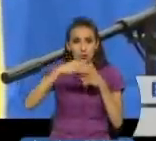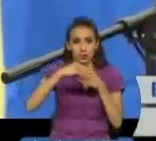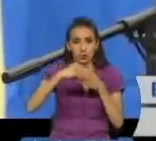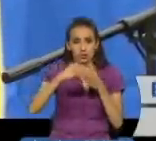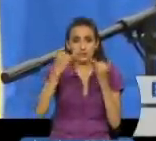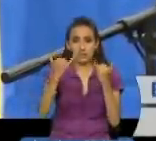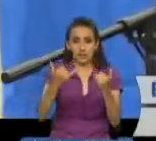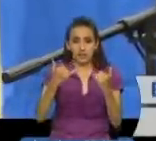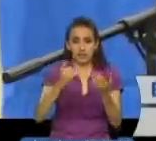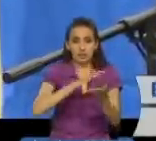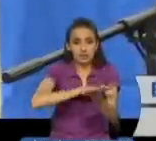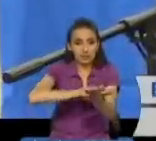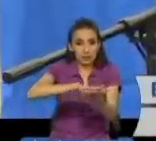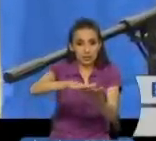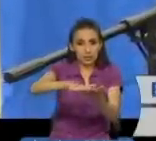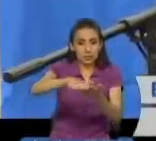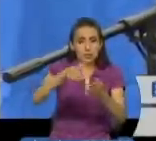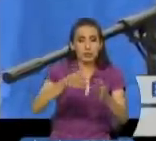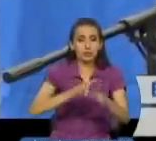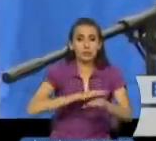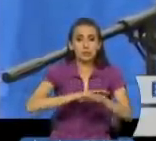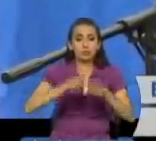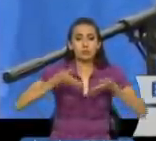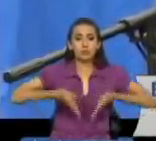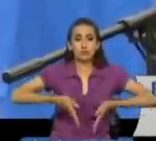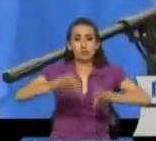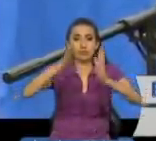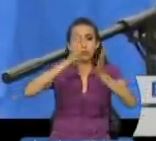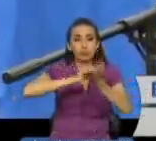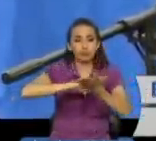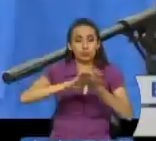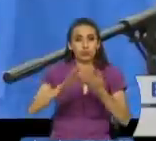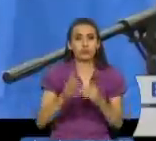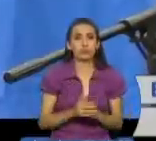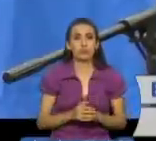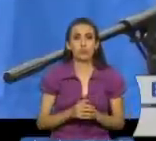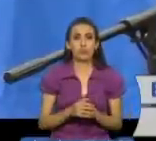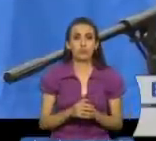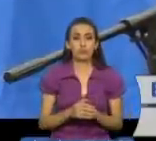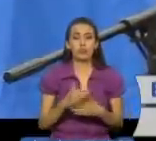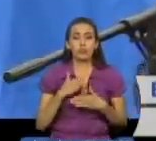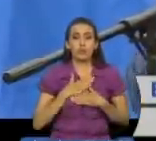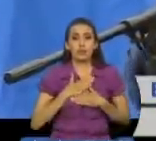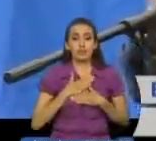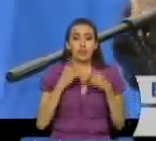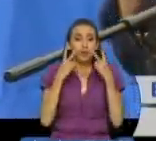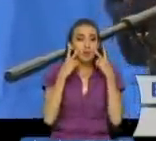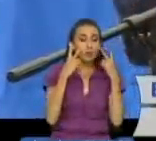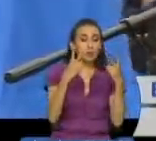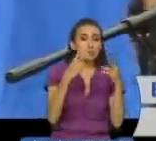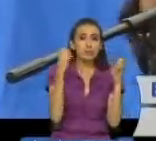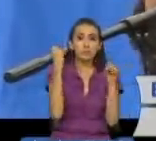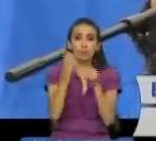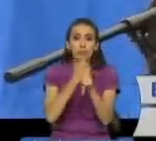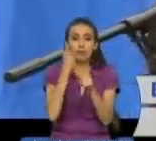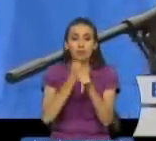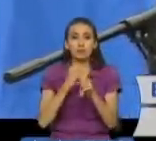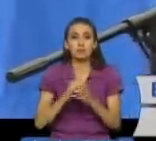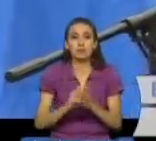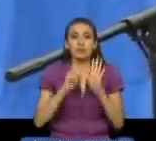para este plan Vial integral contempla la ejecución de